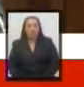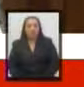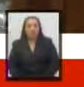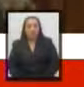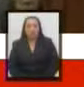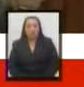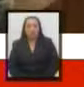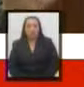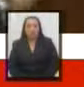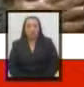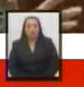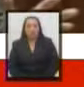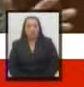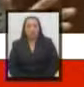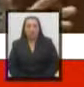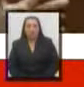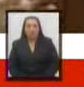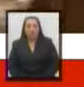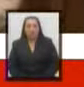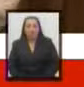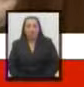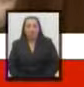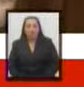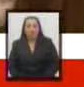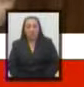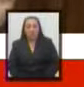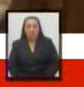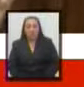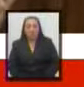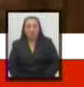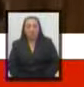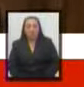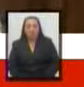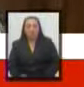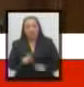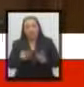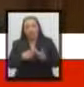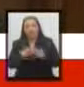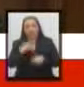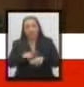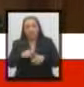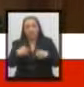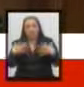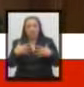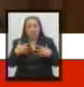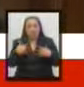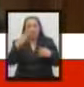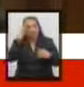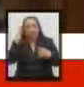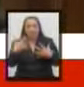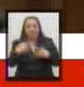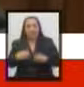Entonces yo tengo que arrancar diciendo, ¿ustedes me tienen miedo? Entonces nadie se atreve a decir, no, ah bueno, entonces, porque yo sé que me tienen miedo. Muy